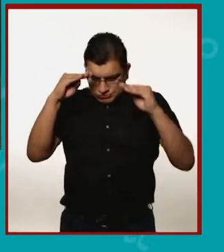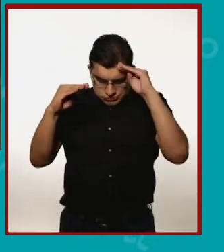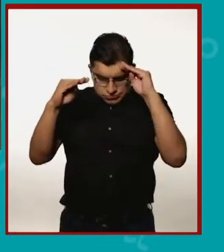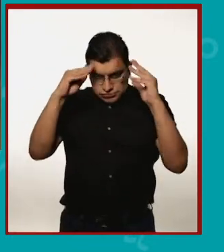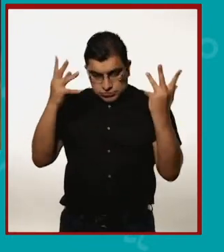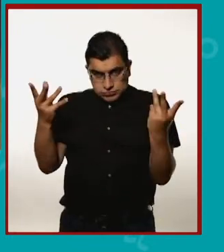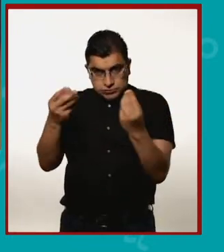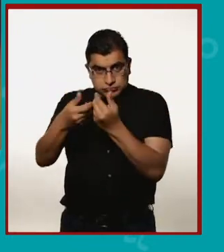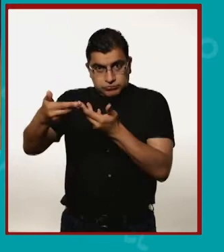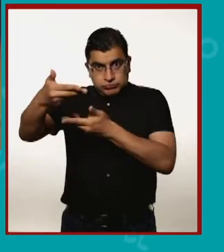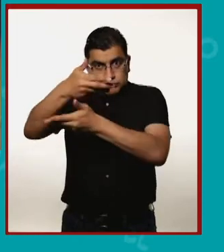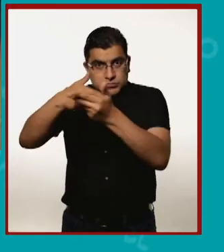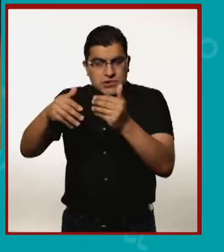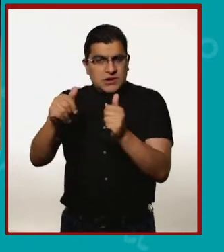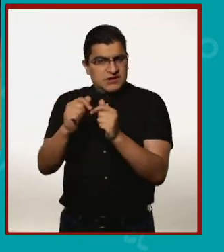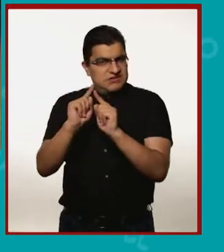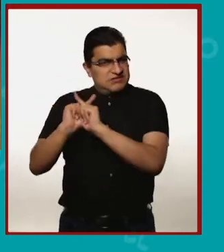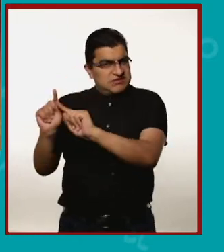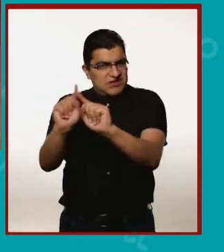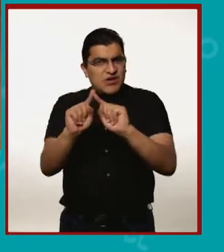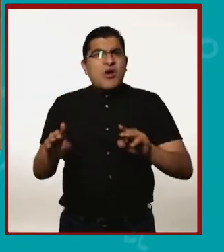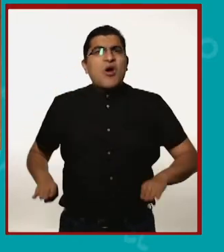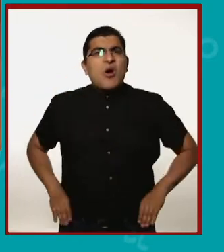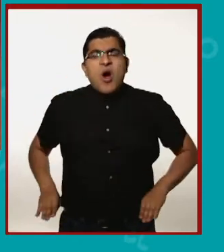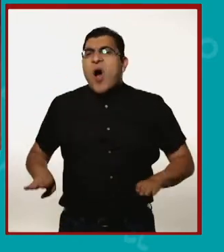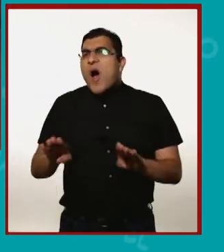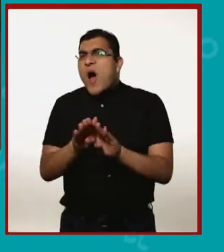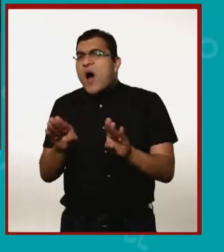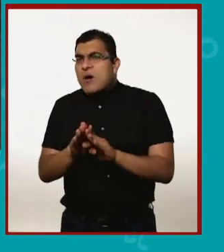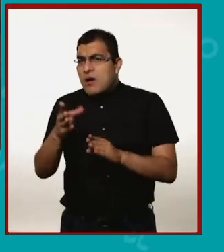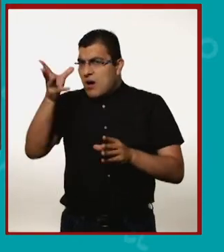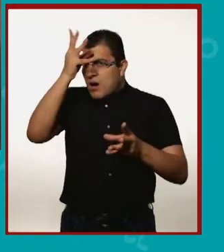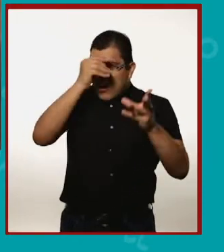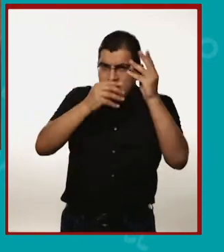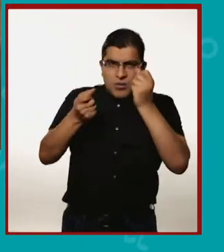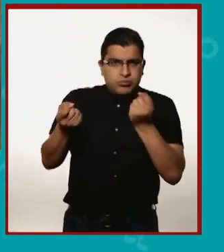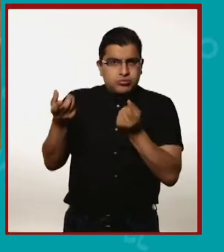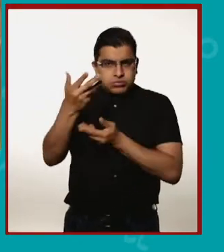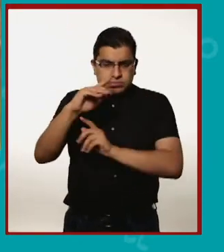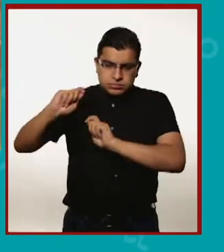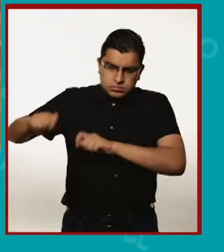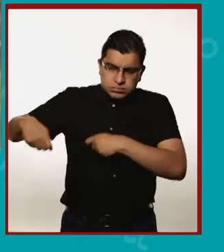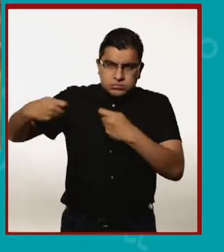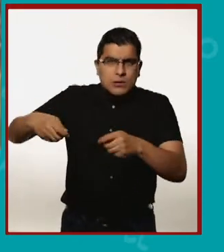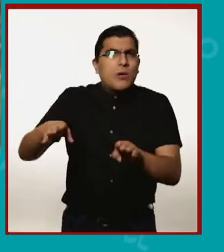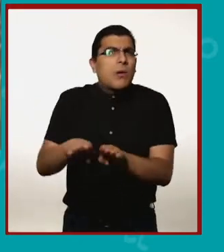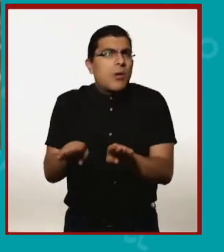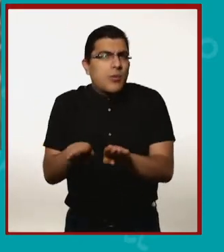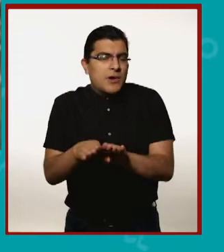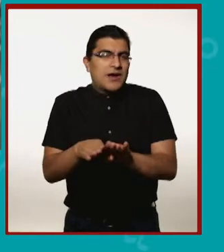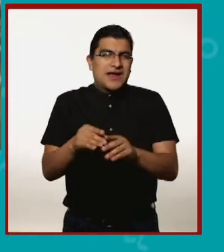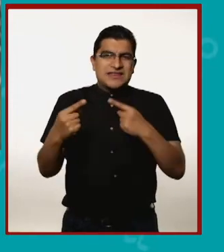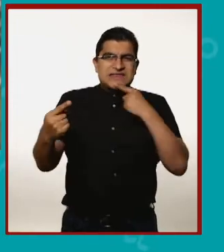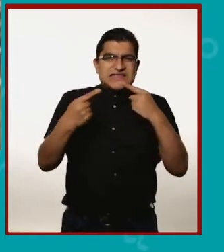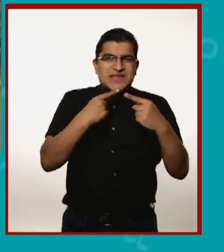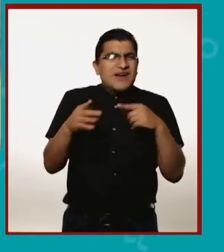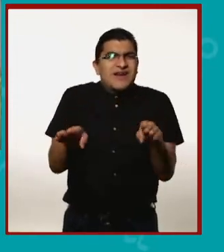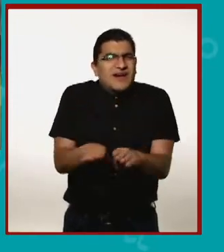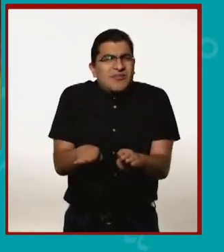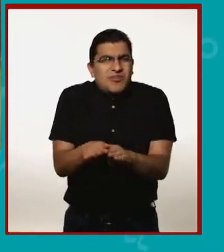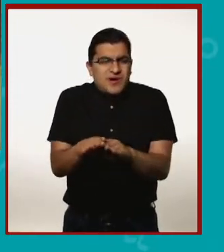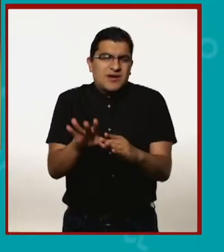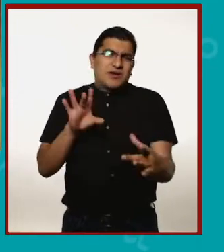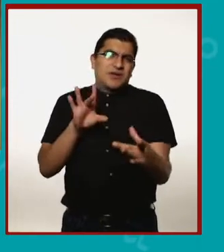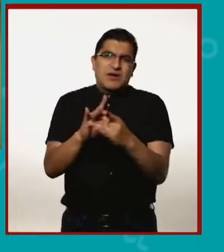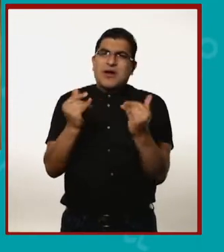ayuda a reflexionar colectivamente sobre las distintas formas de generar conocimiento y transmitirlo. Este diálogo debe